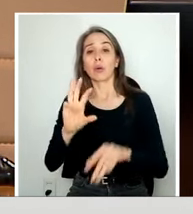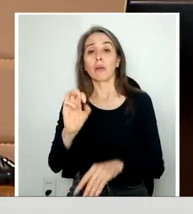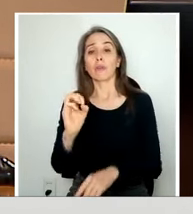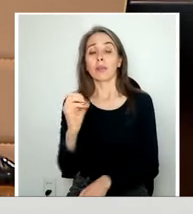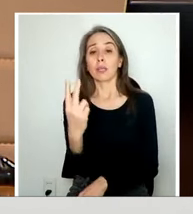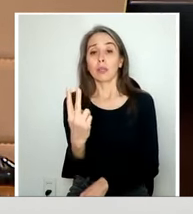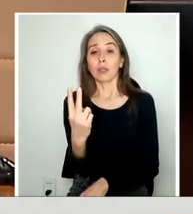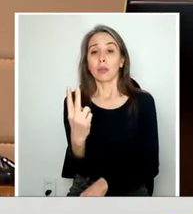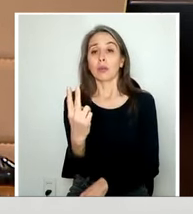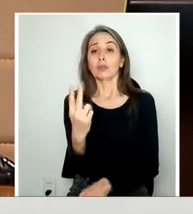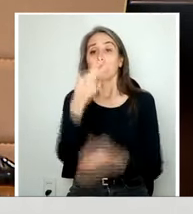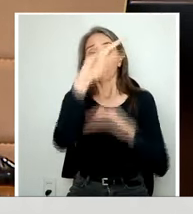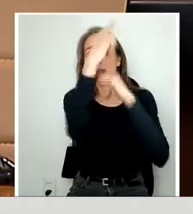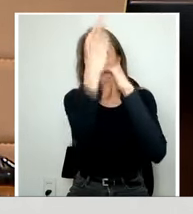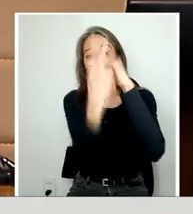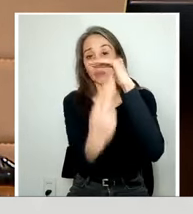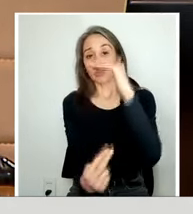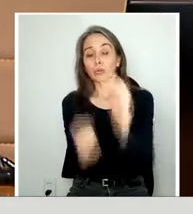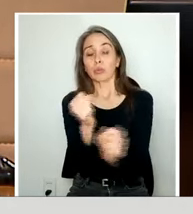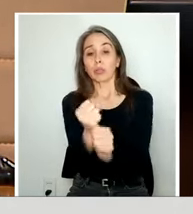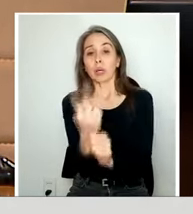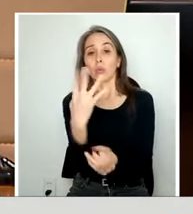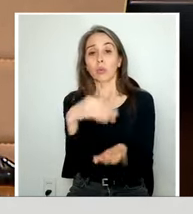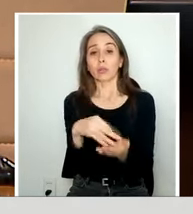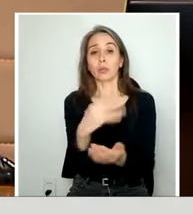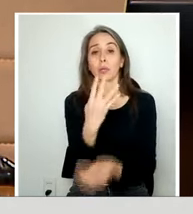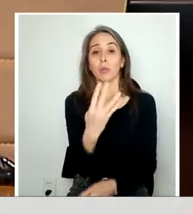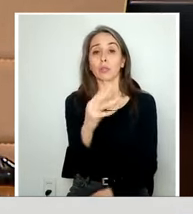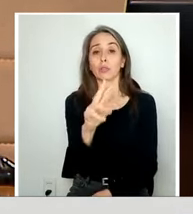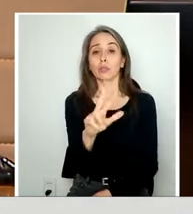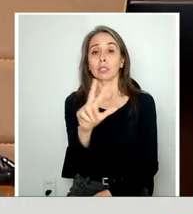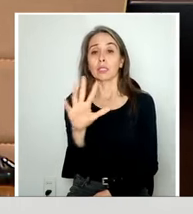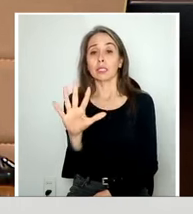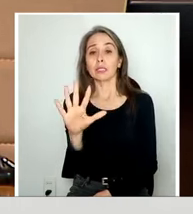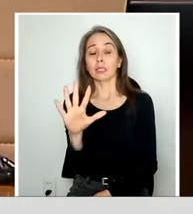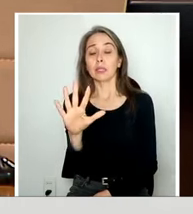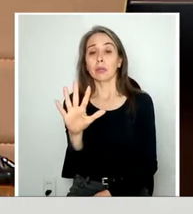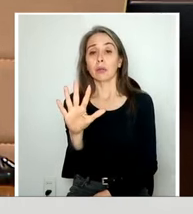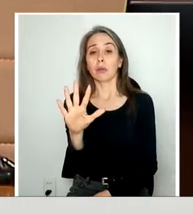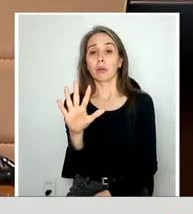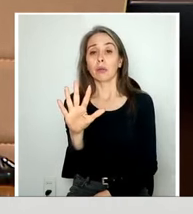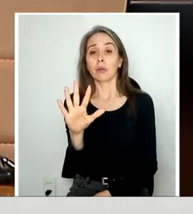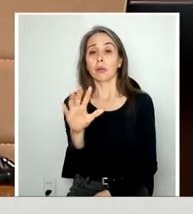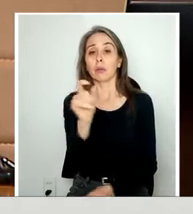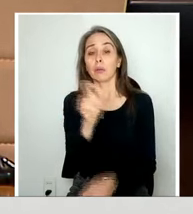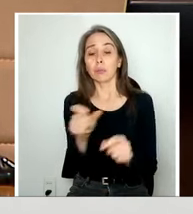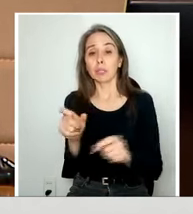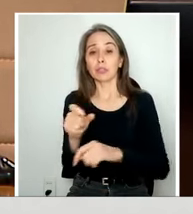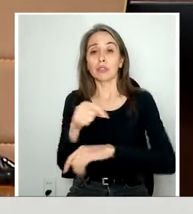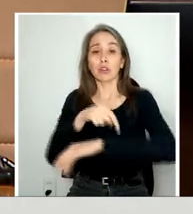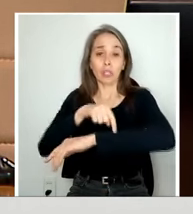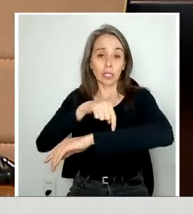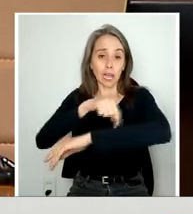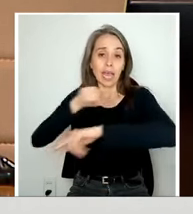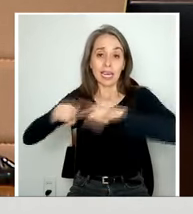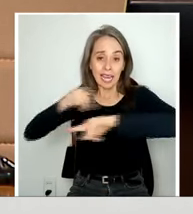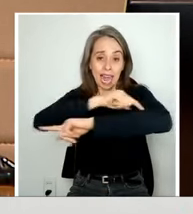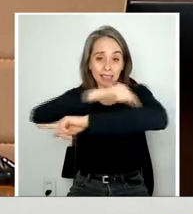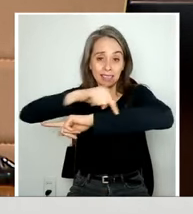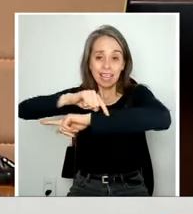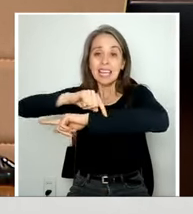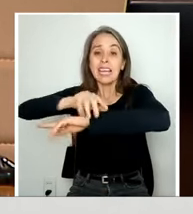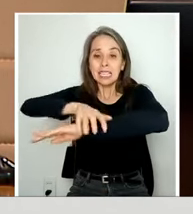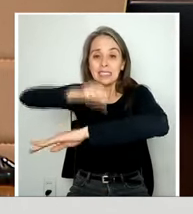abusos mariscadores 4.485 recolectores de orilla 26 plantas